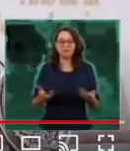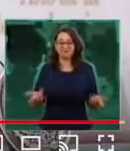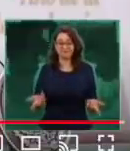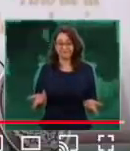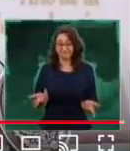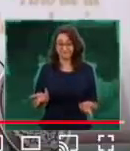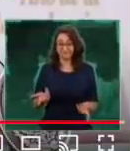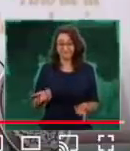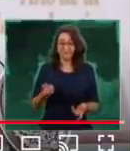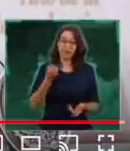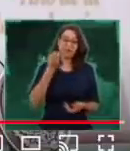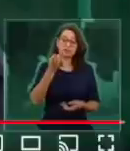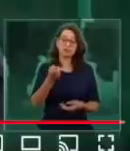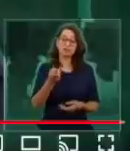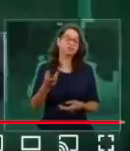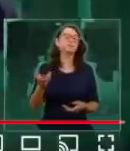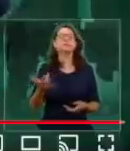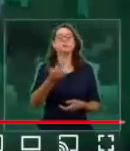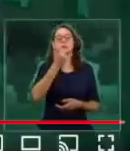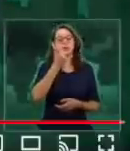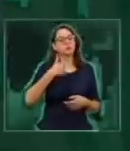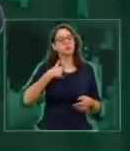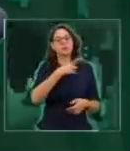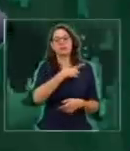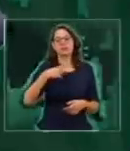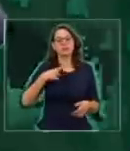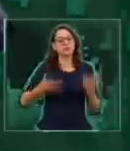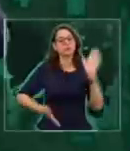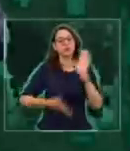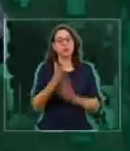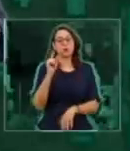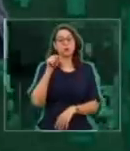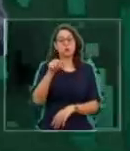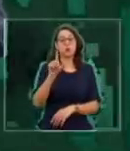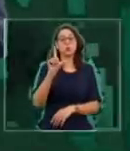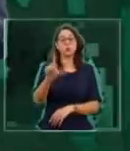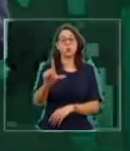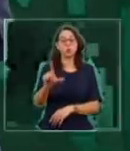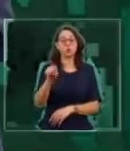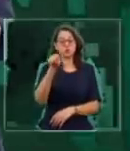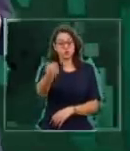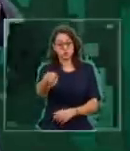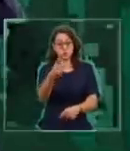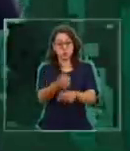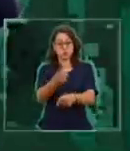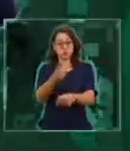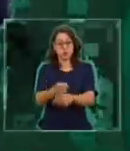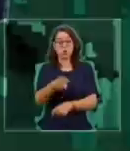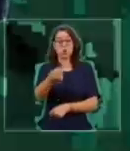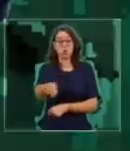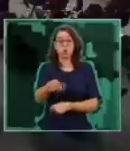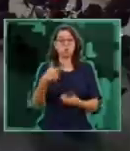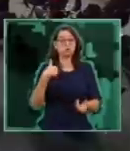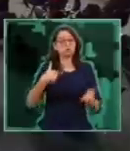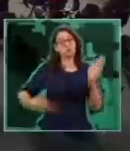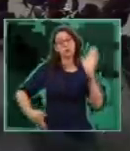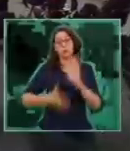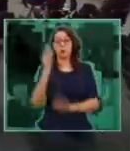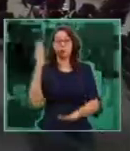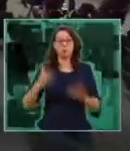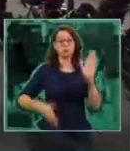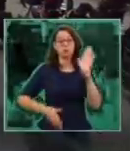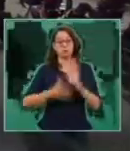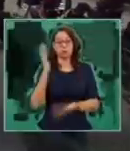Entonces, ya me tengo que ir, ¿eh? Y te quedas pendiente. El lunes eres la primera. Si no, no llego.